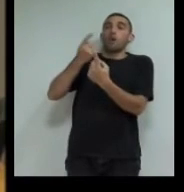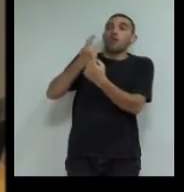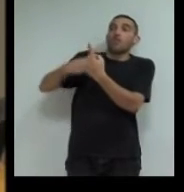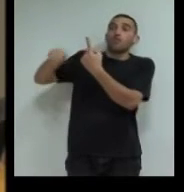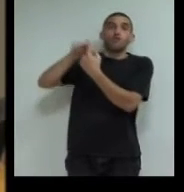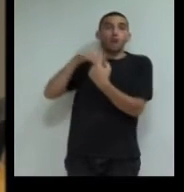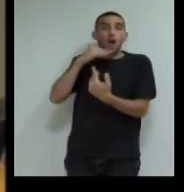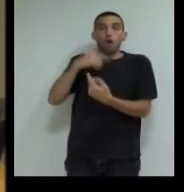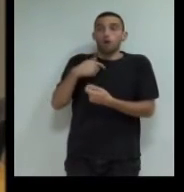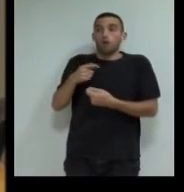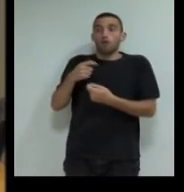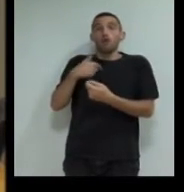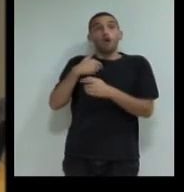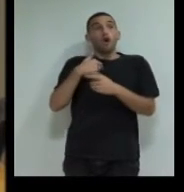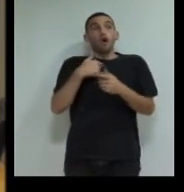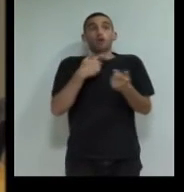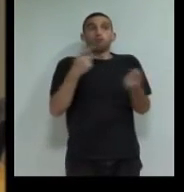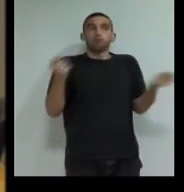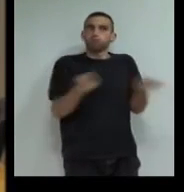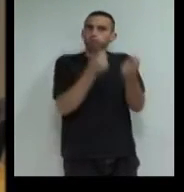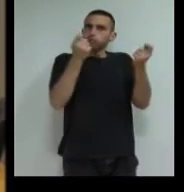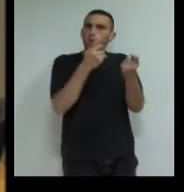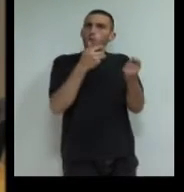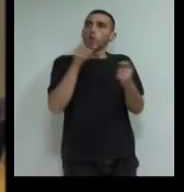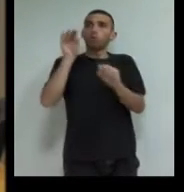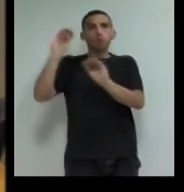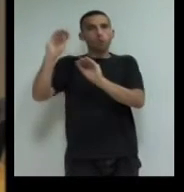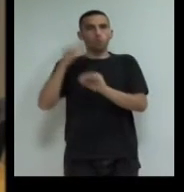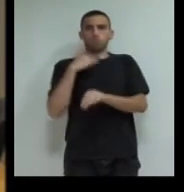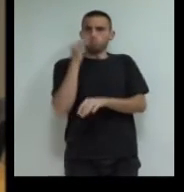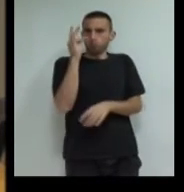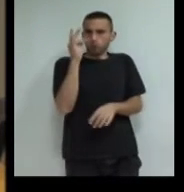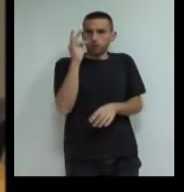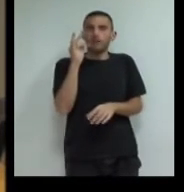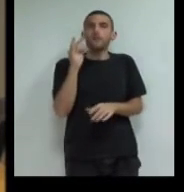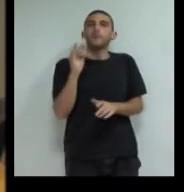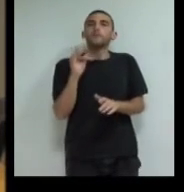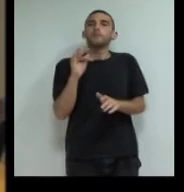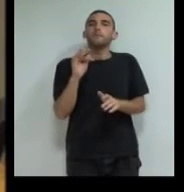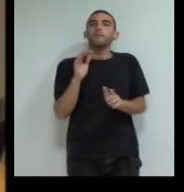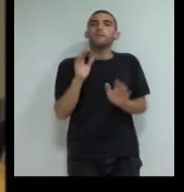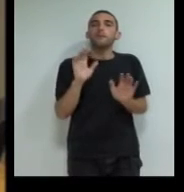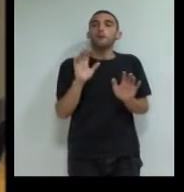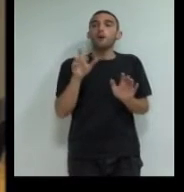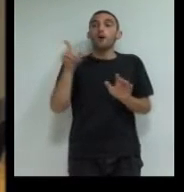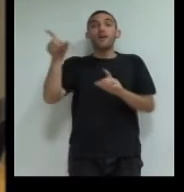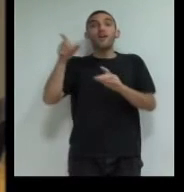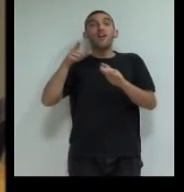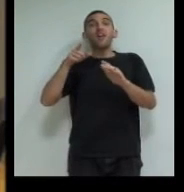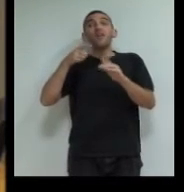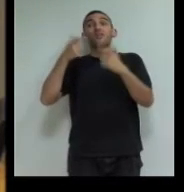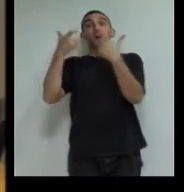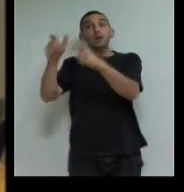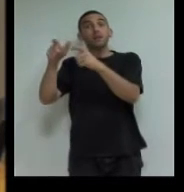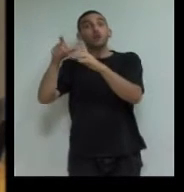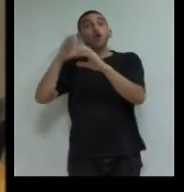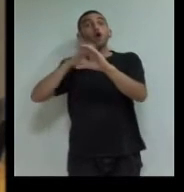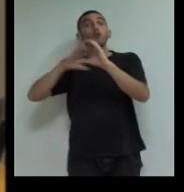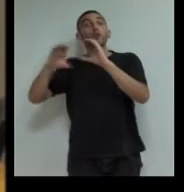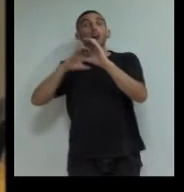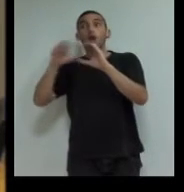la comunicación que yo les doy es buena, pero si ellos, su departamento de comunicación, también lo